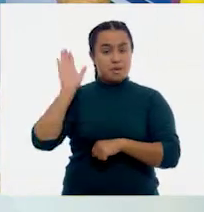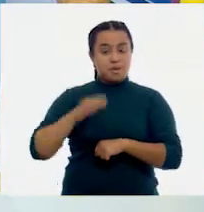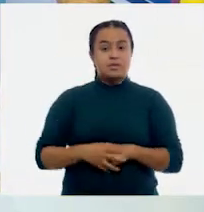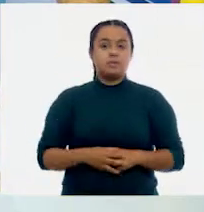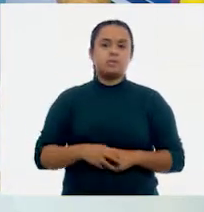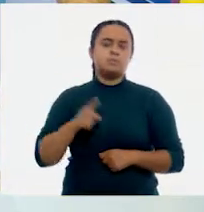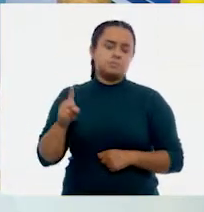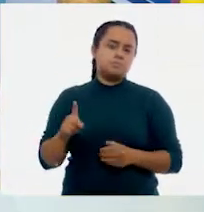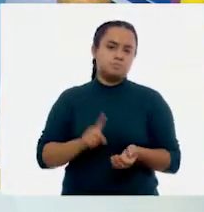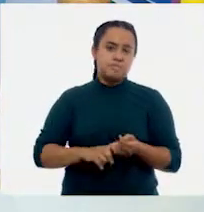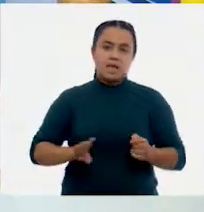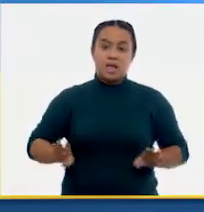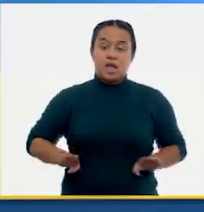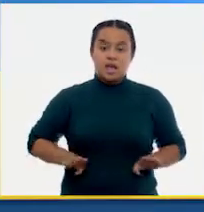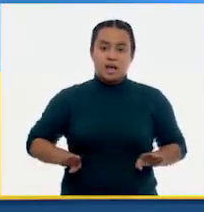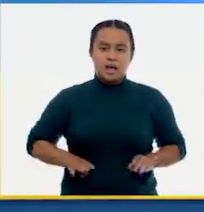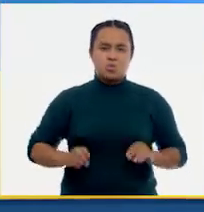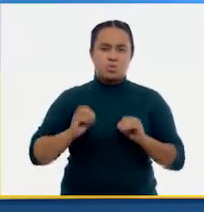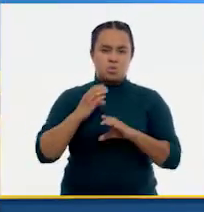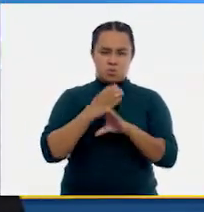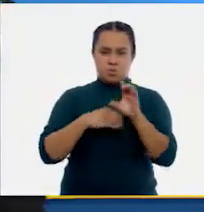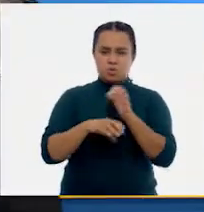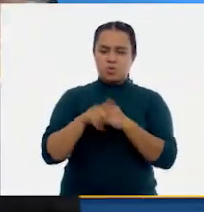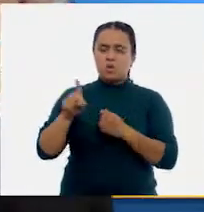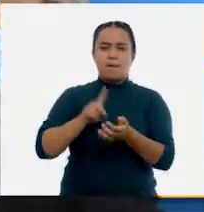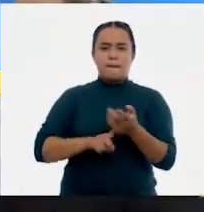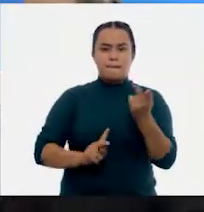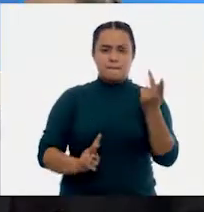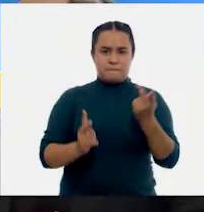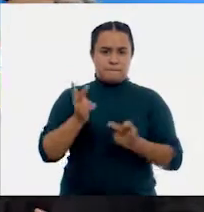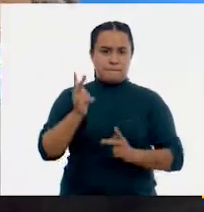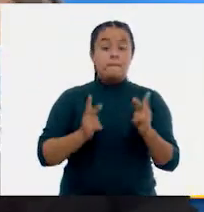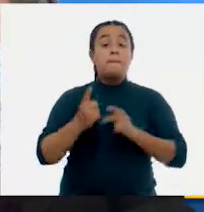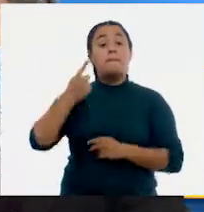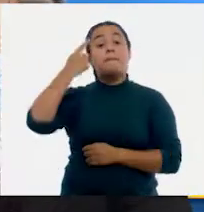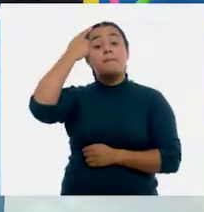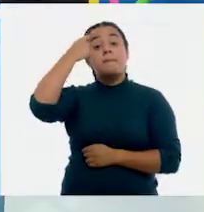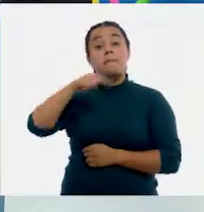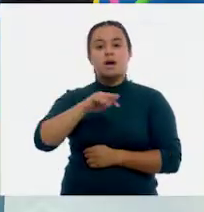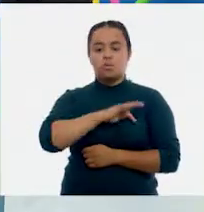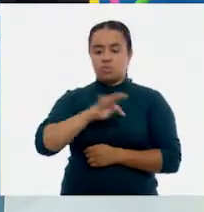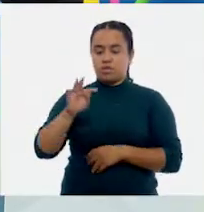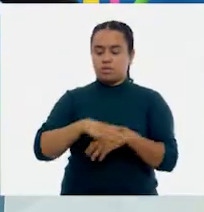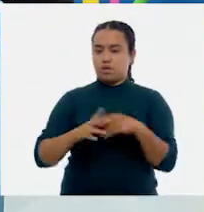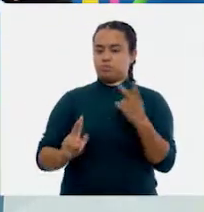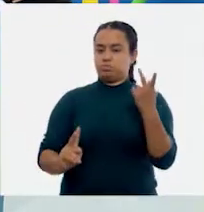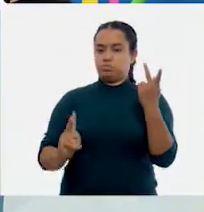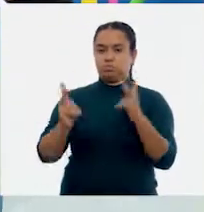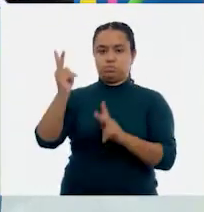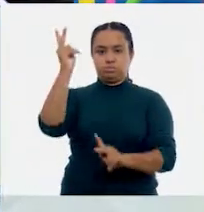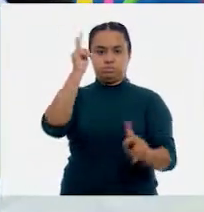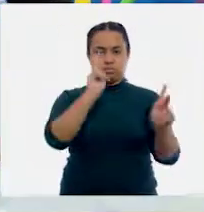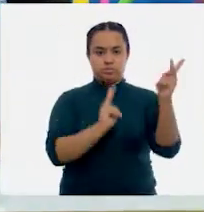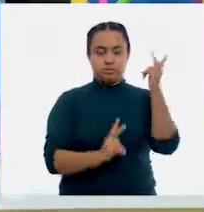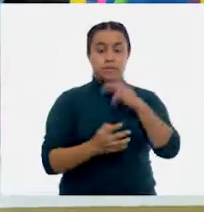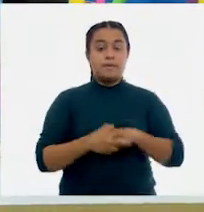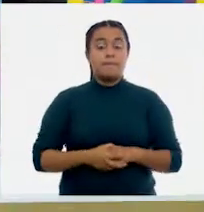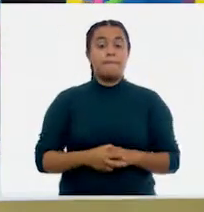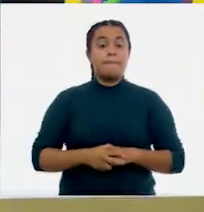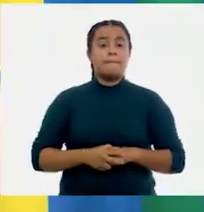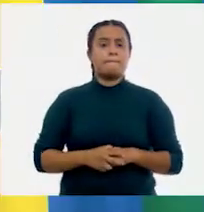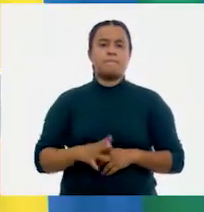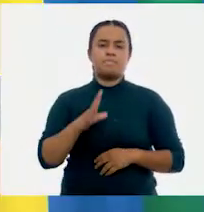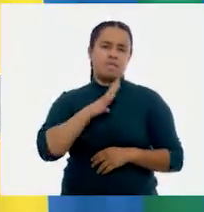las características o los elementos que requieren las plantas para poder crecer de esa manera. Perfecto. Y aquí tenemos